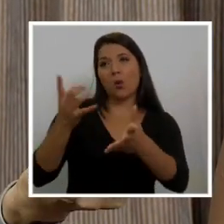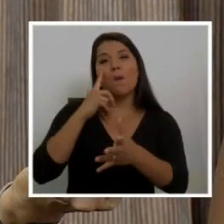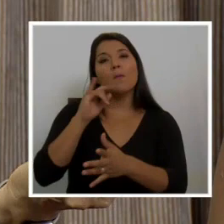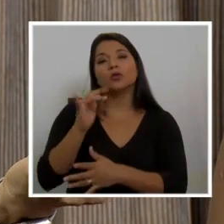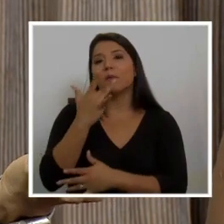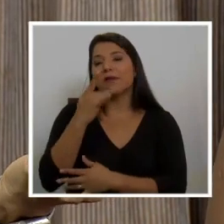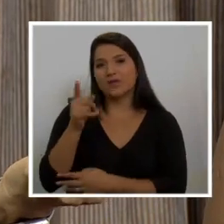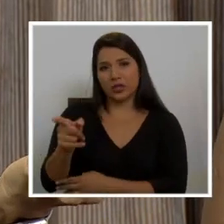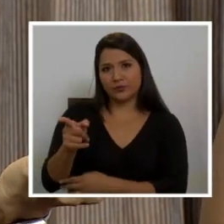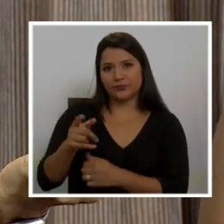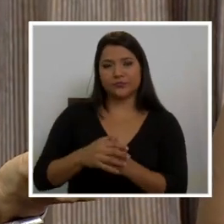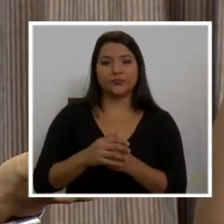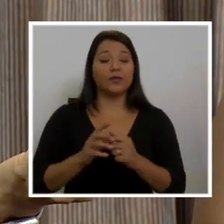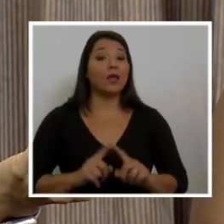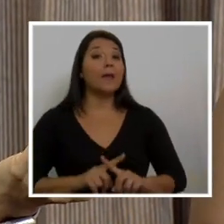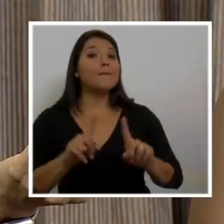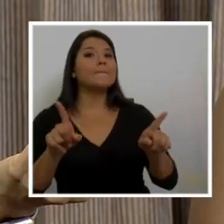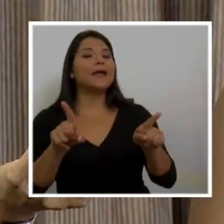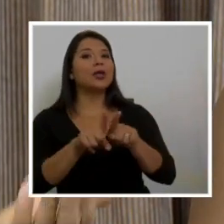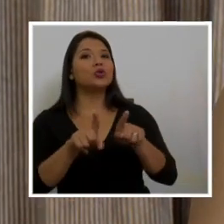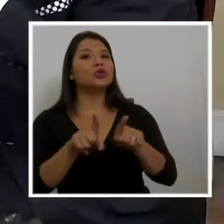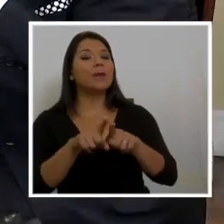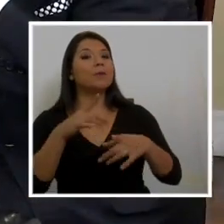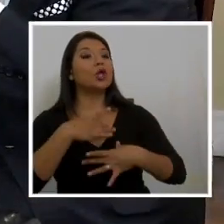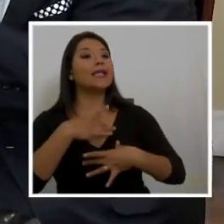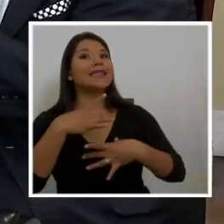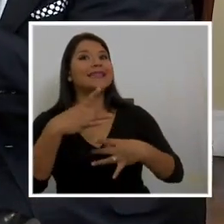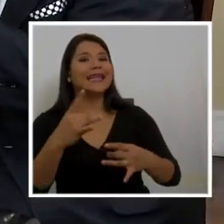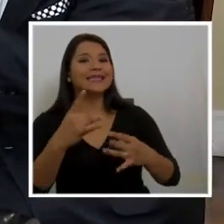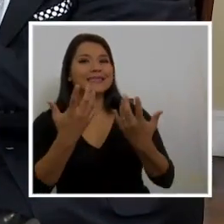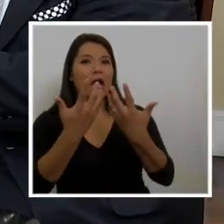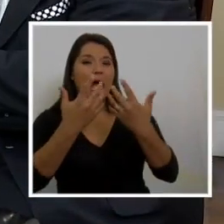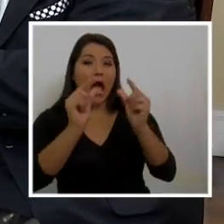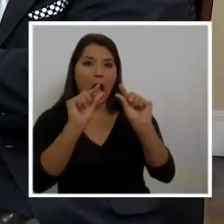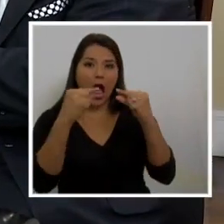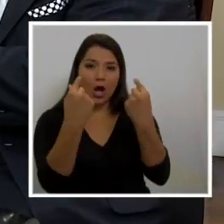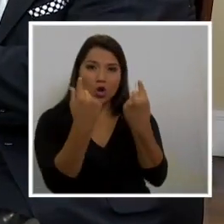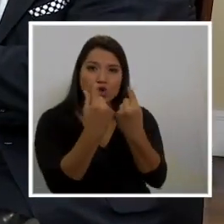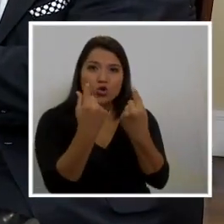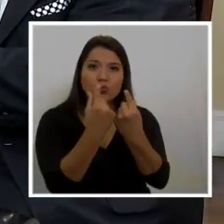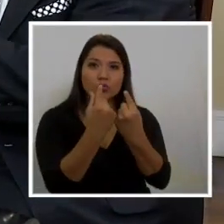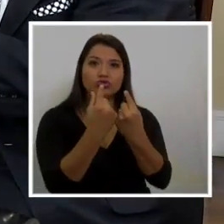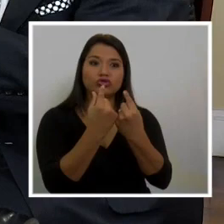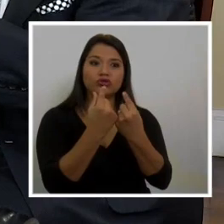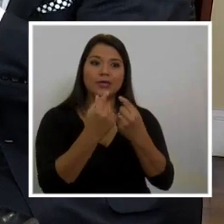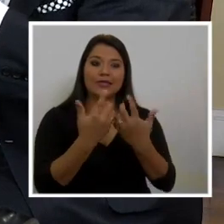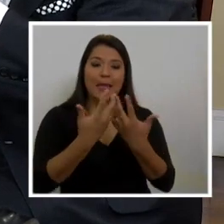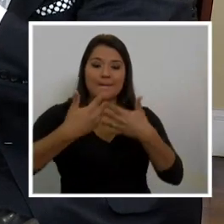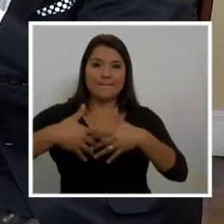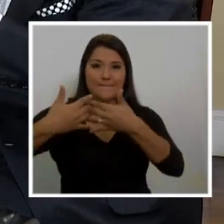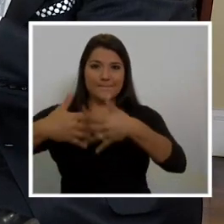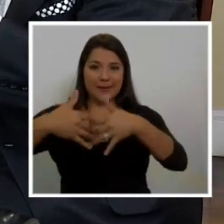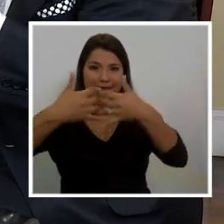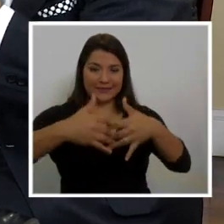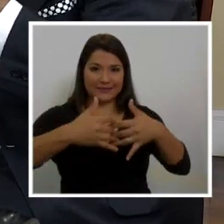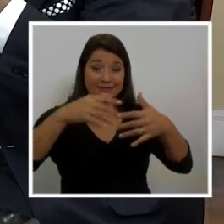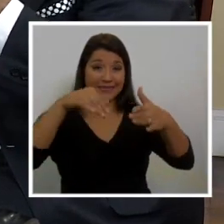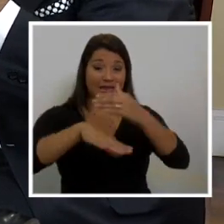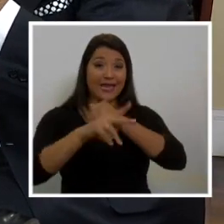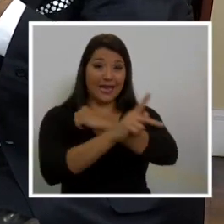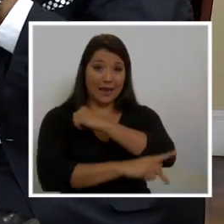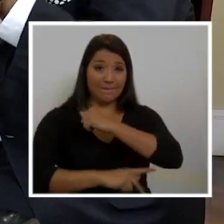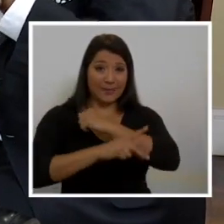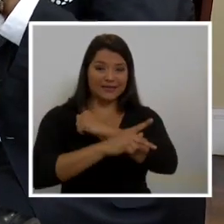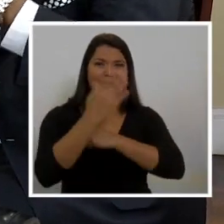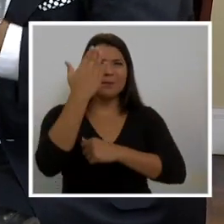A ellos mismos. Le interesa a los grupos empresariales del país que Carlos Ricardo Benavides, quien